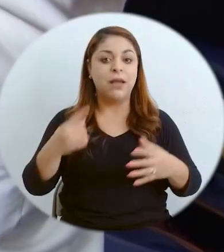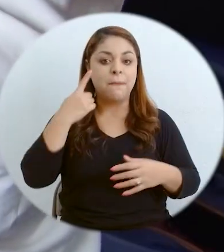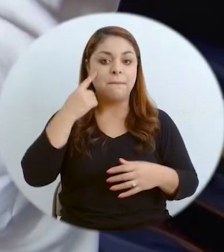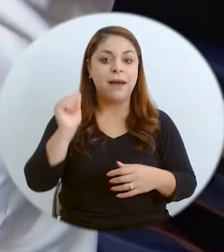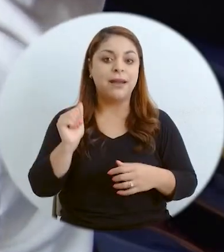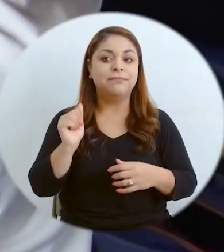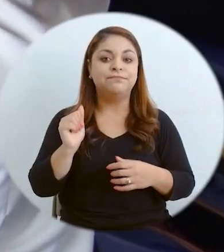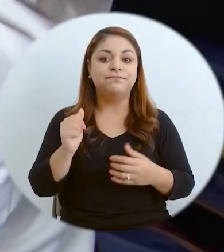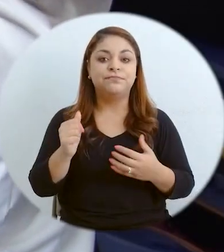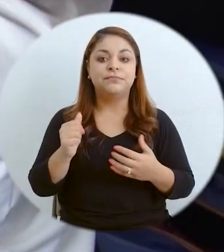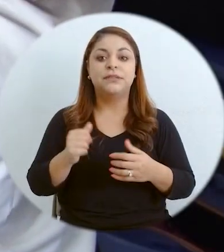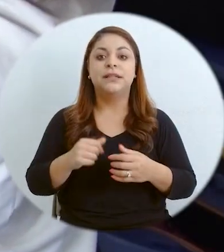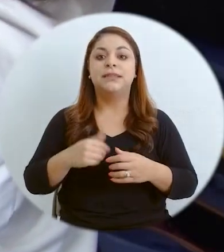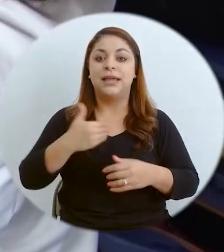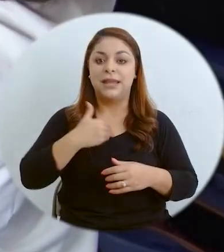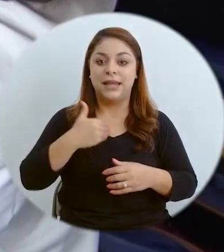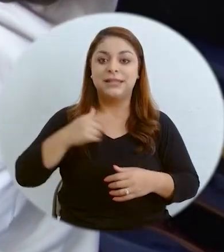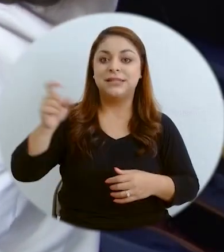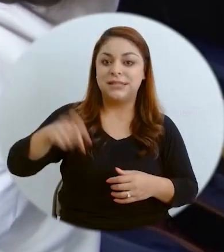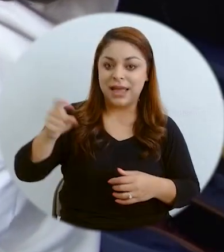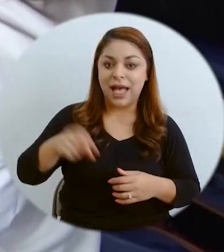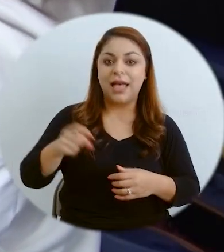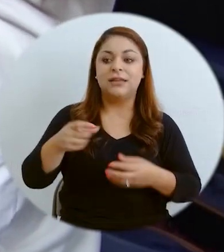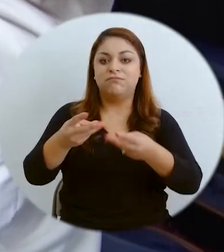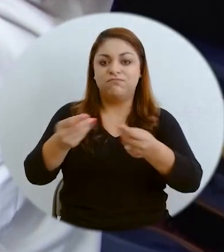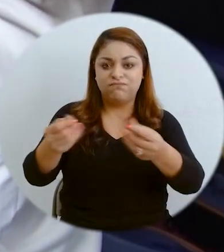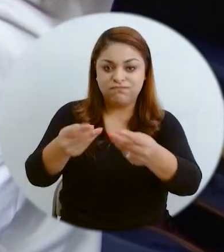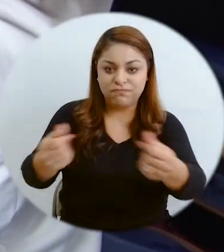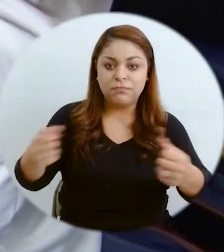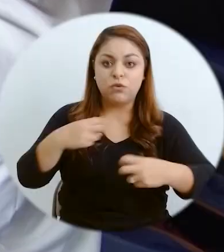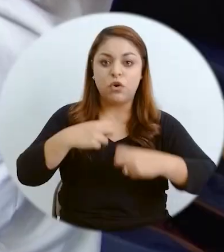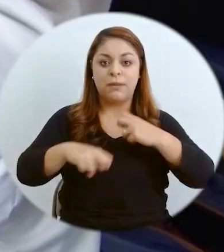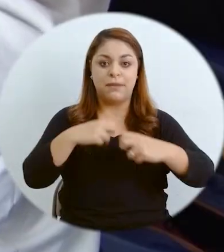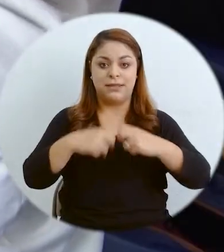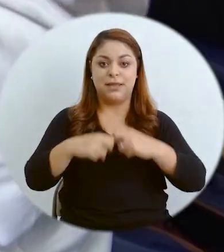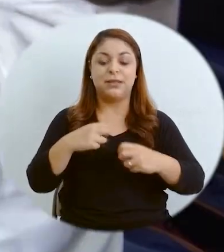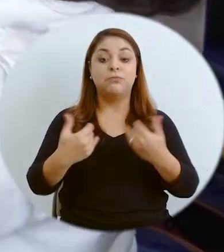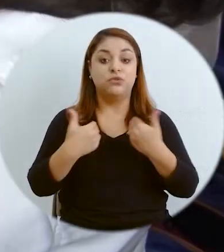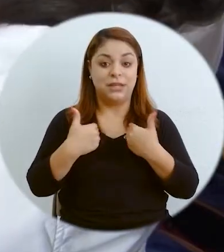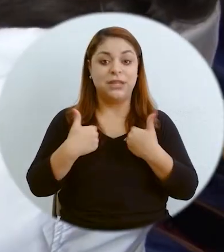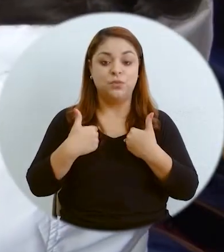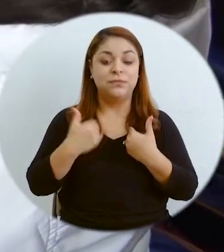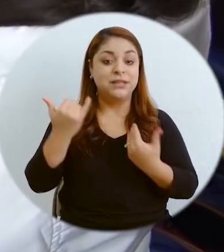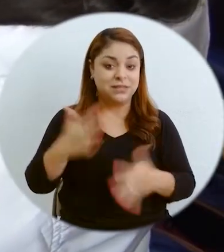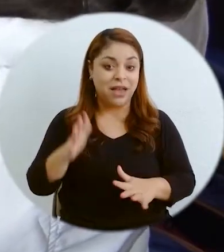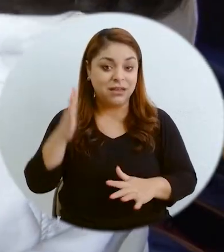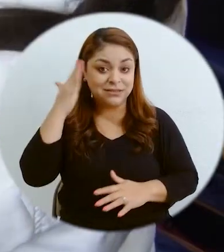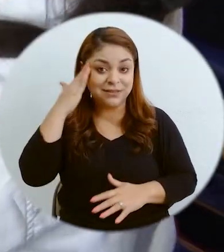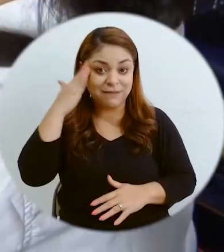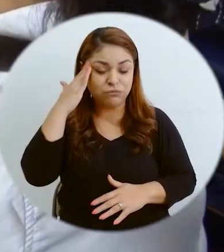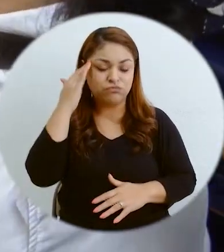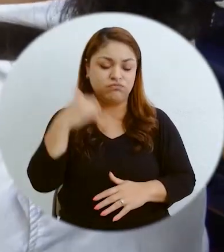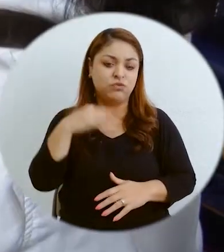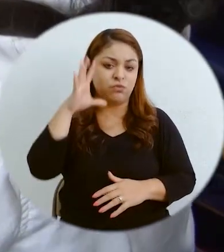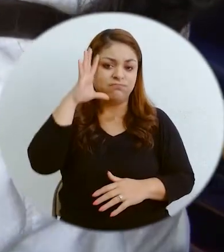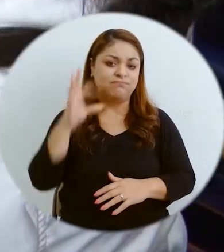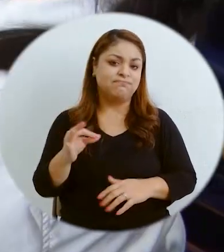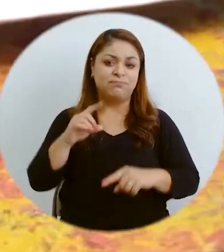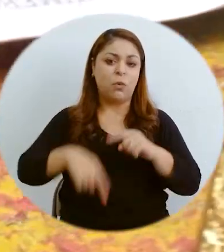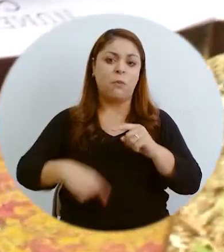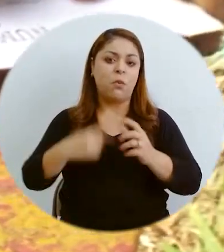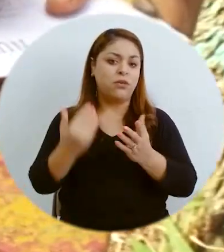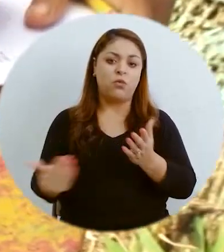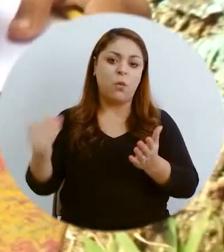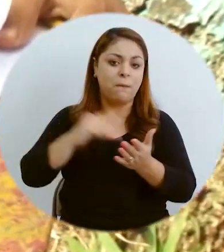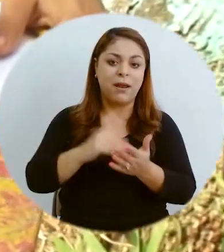para poder ir sufragando las necesidades y las problemáticas que hemos estado pasando. Ya sabemos, y creo yo, que no se va